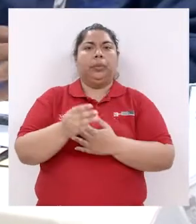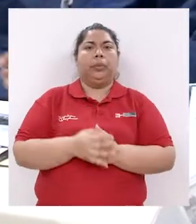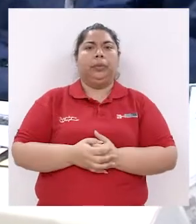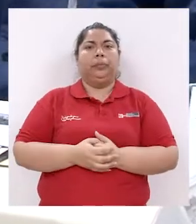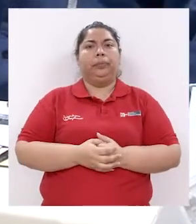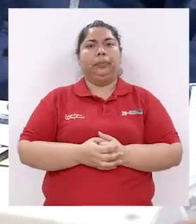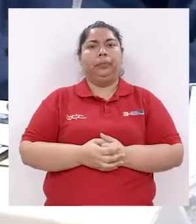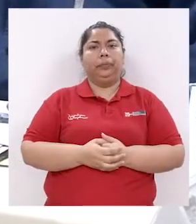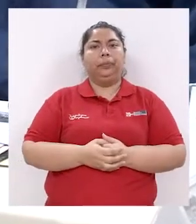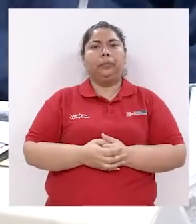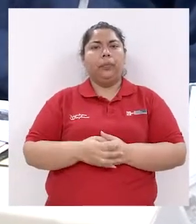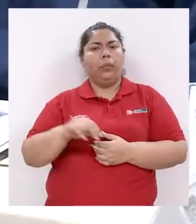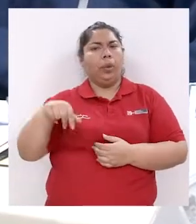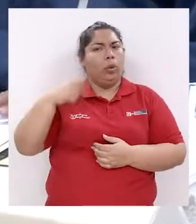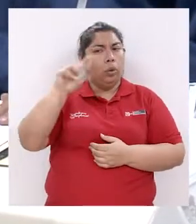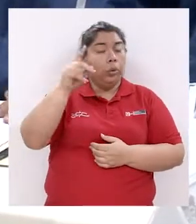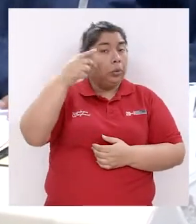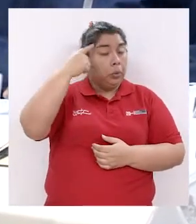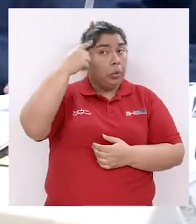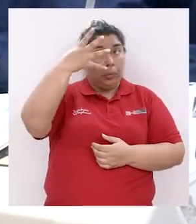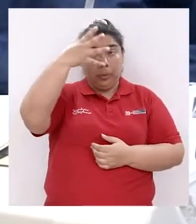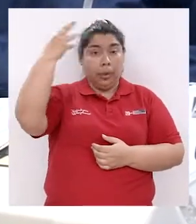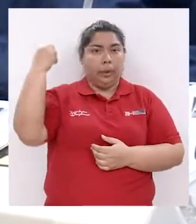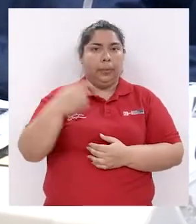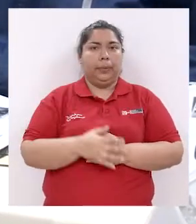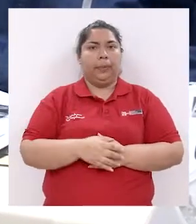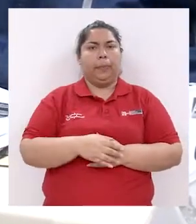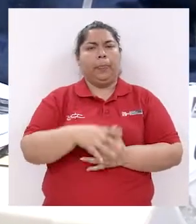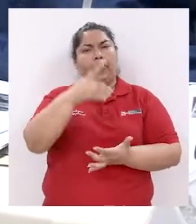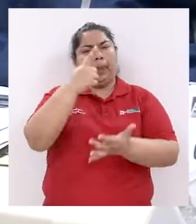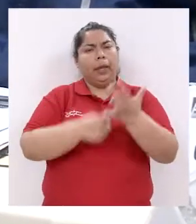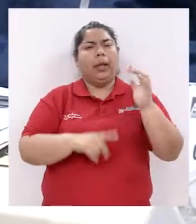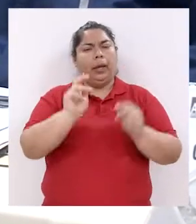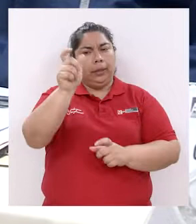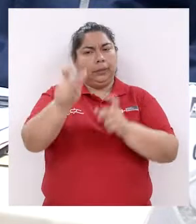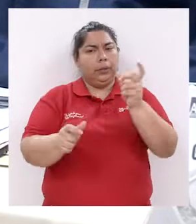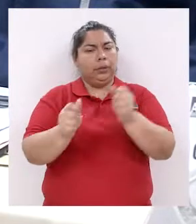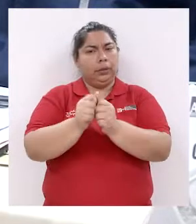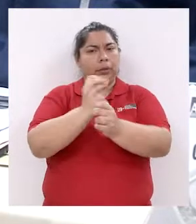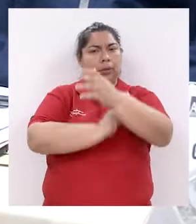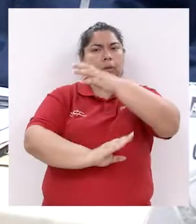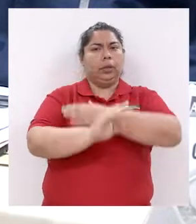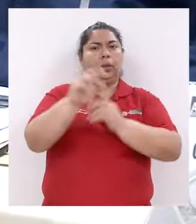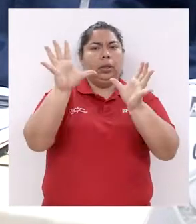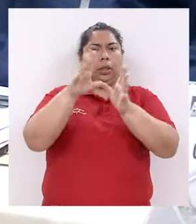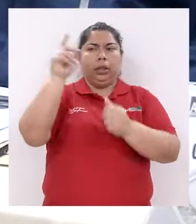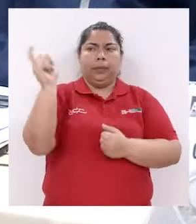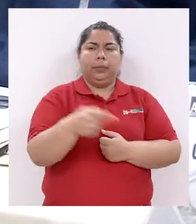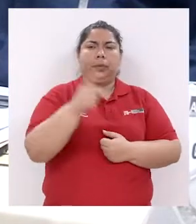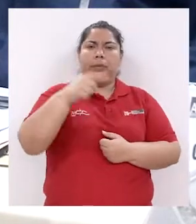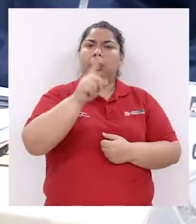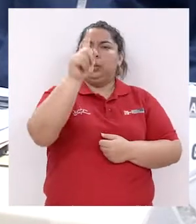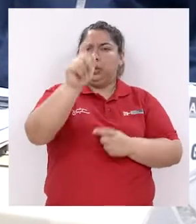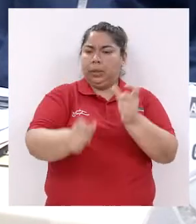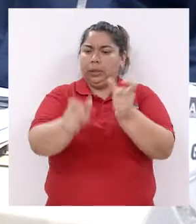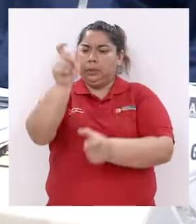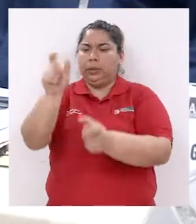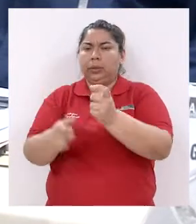discapacidad. No nos olvidemos que las personas con discapacidad son el 10% de su